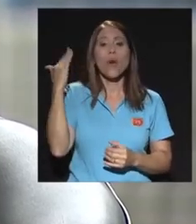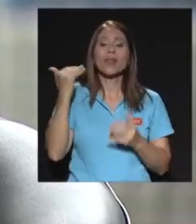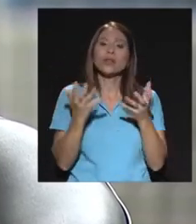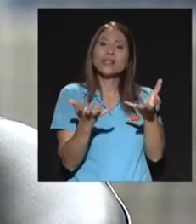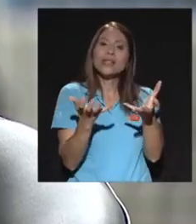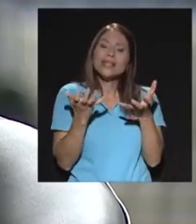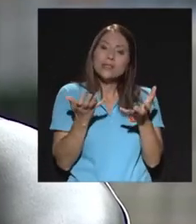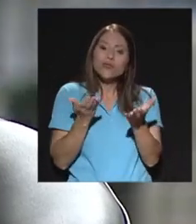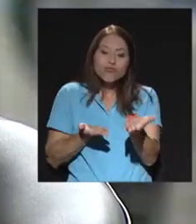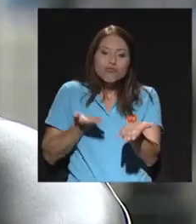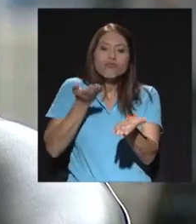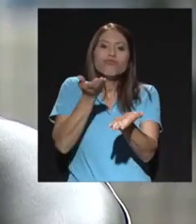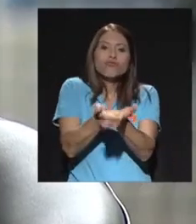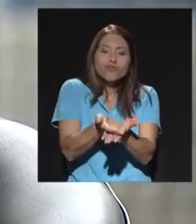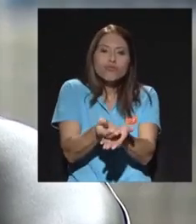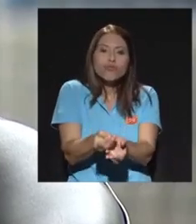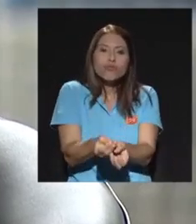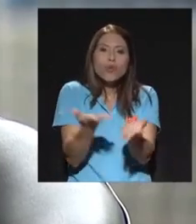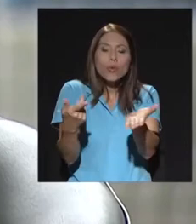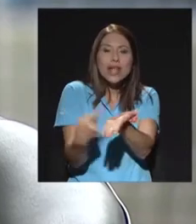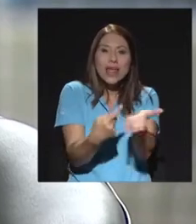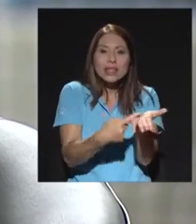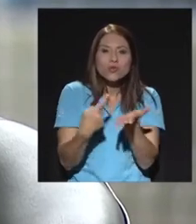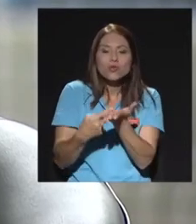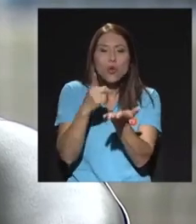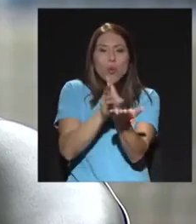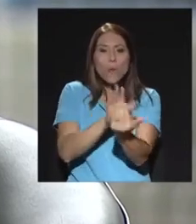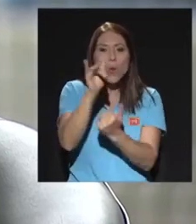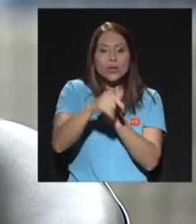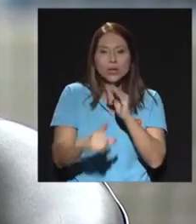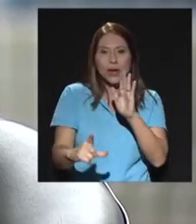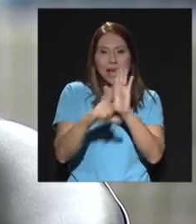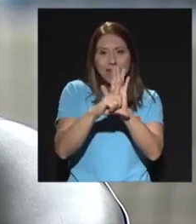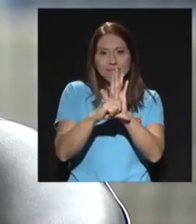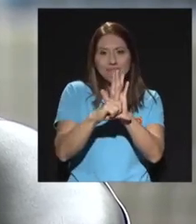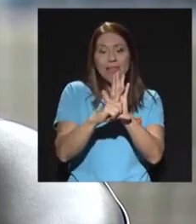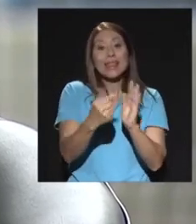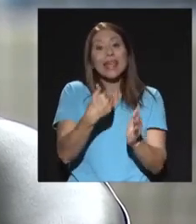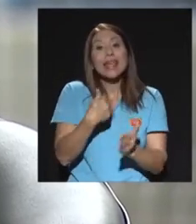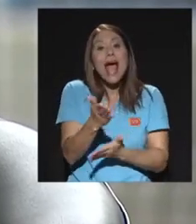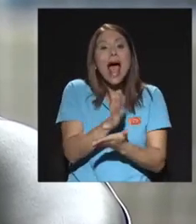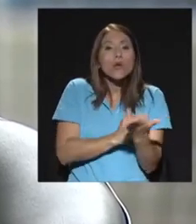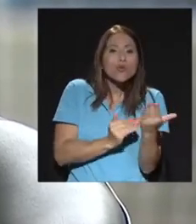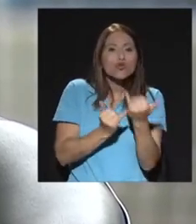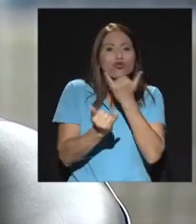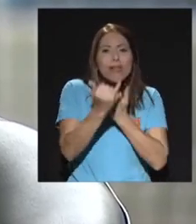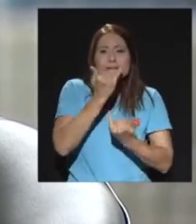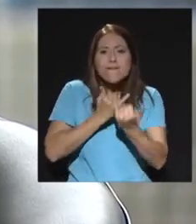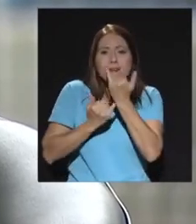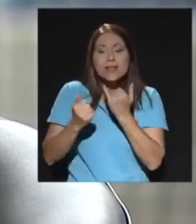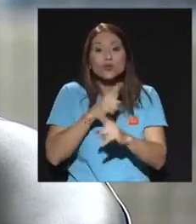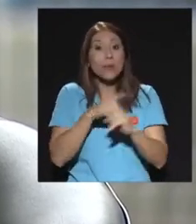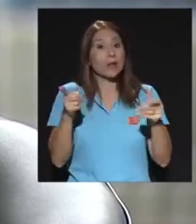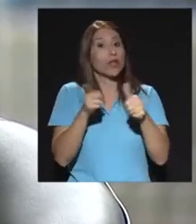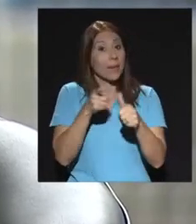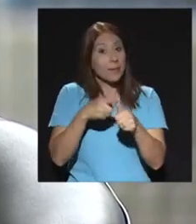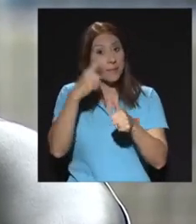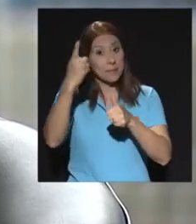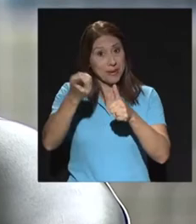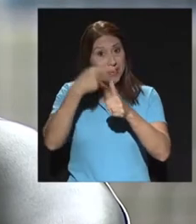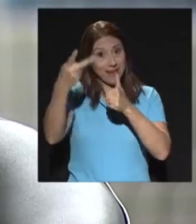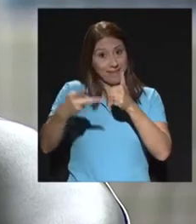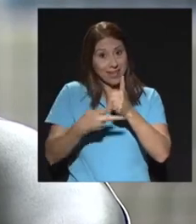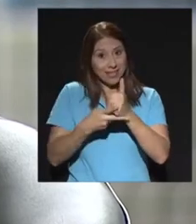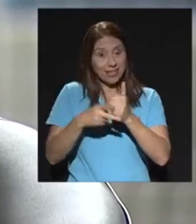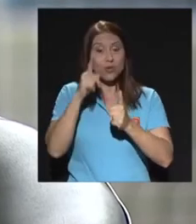proponer a discusión pública un proyecto de ley que tenía algunos defectos, pero que también era la primera vez en que un gobierno